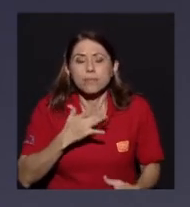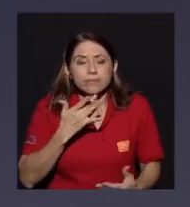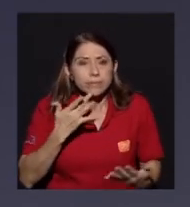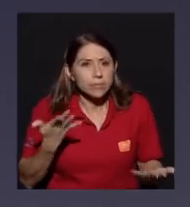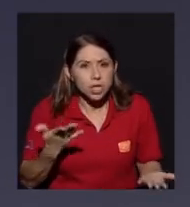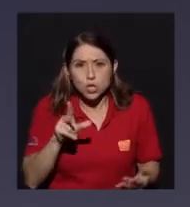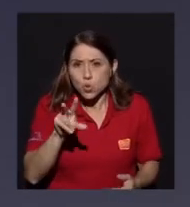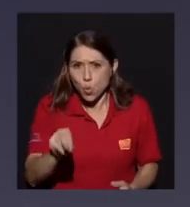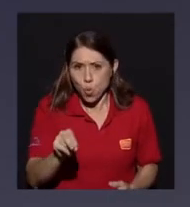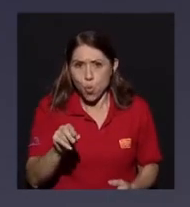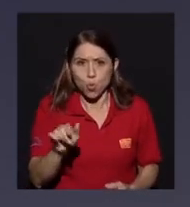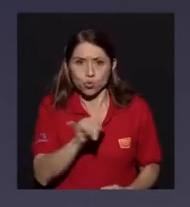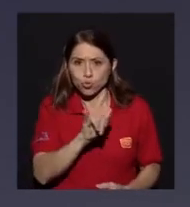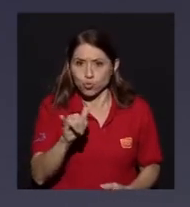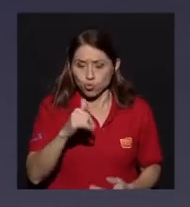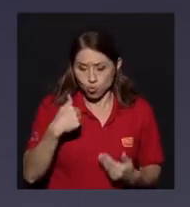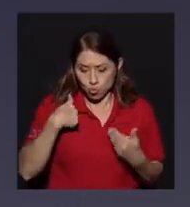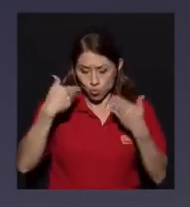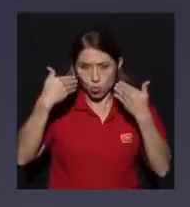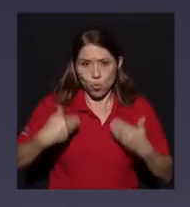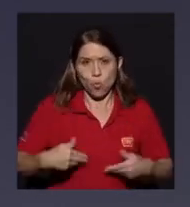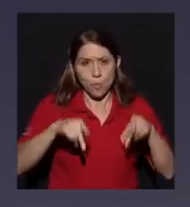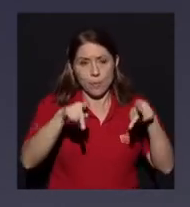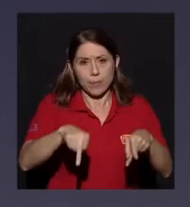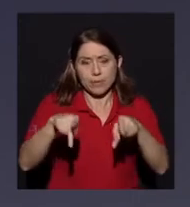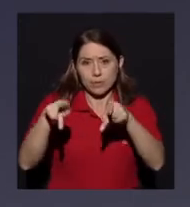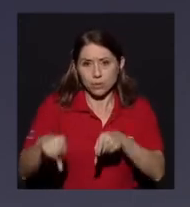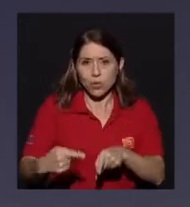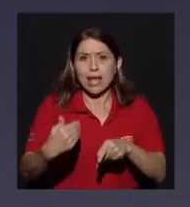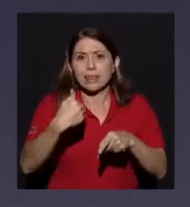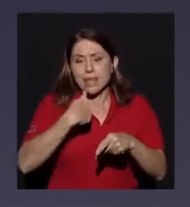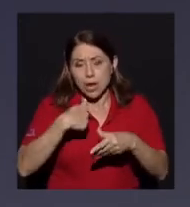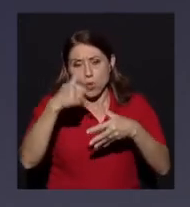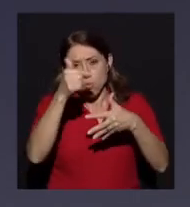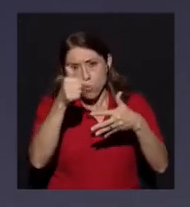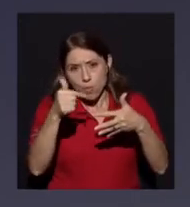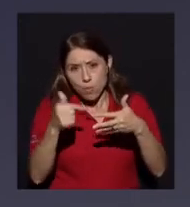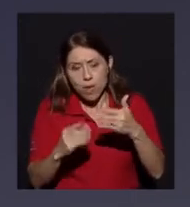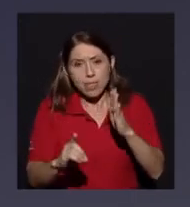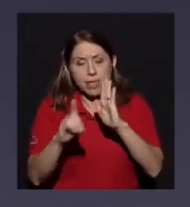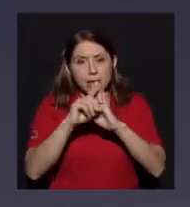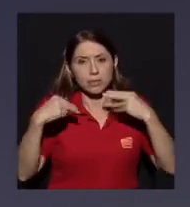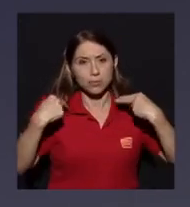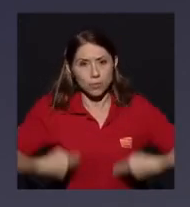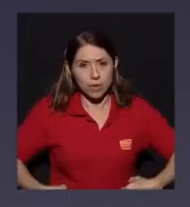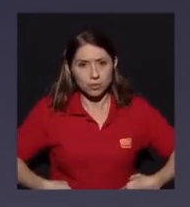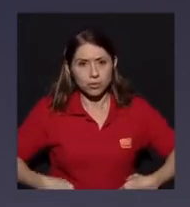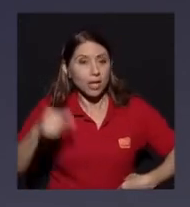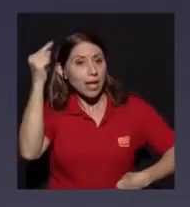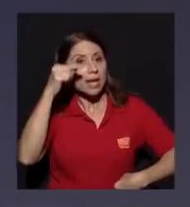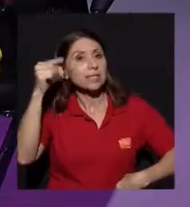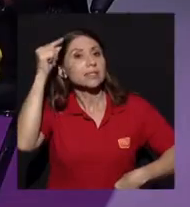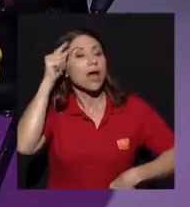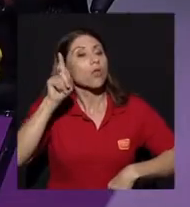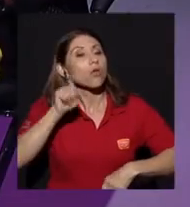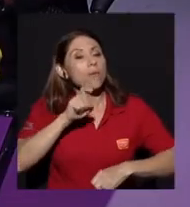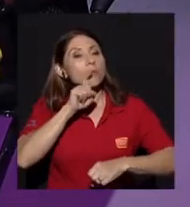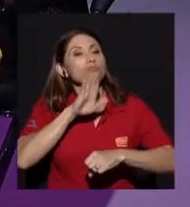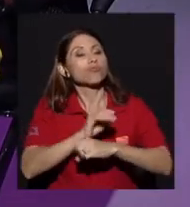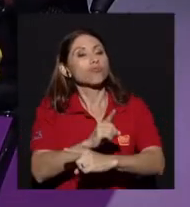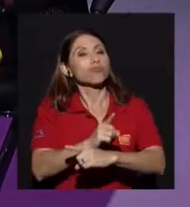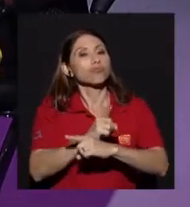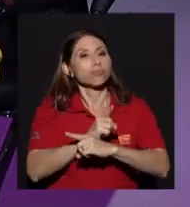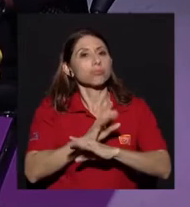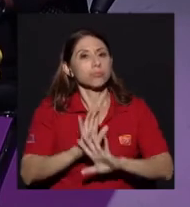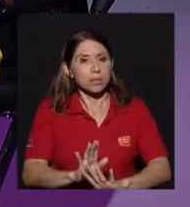como persona tengo una serie de derechos humanos y el estado como garante tiene que generar condiciones para